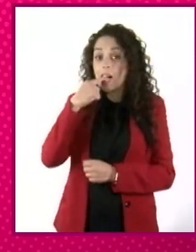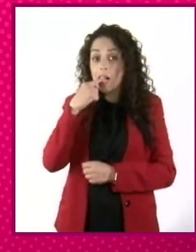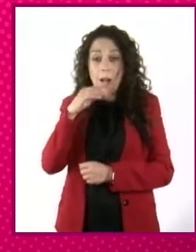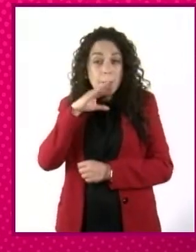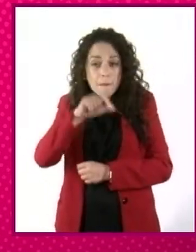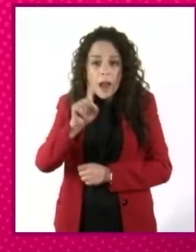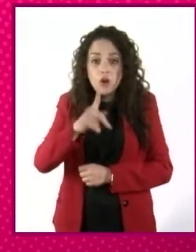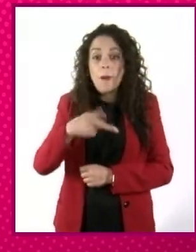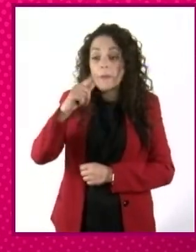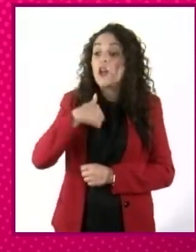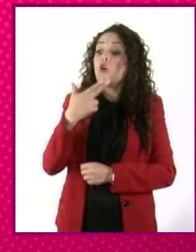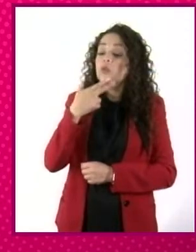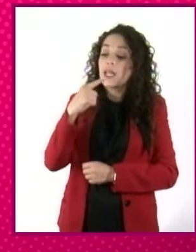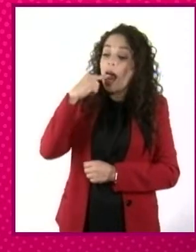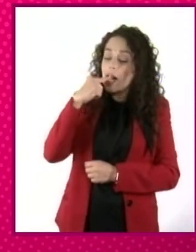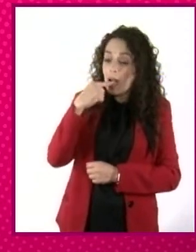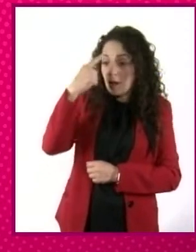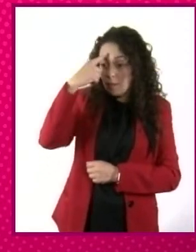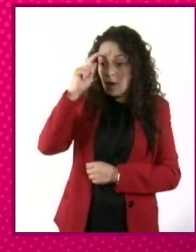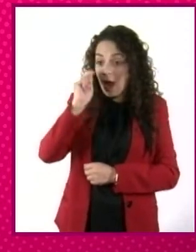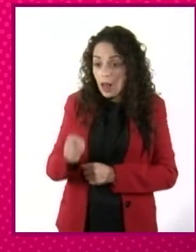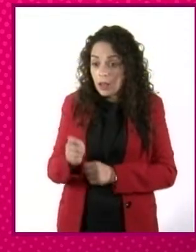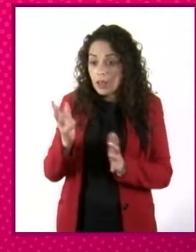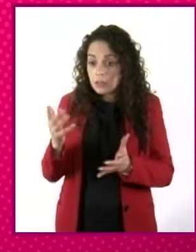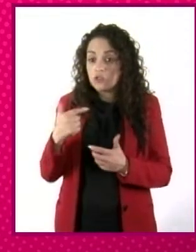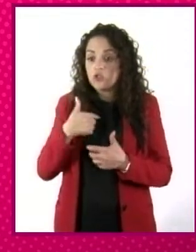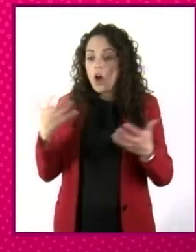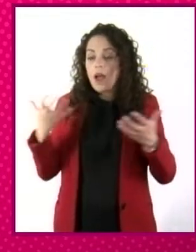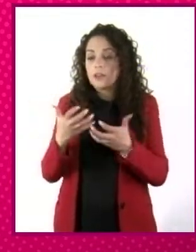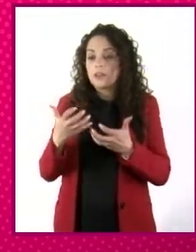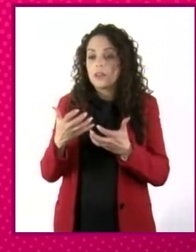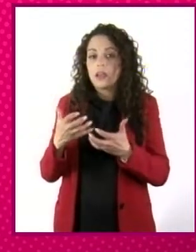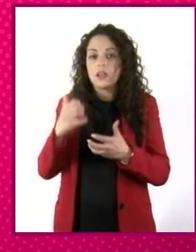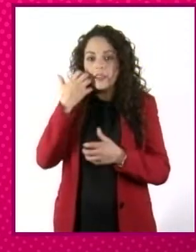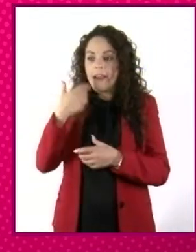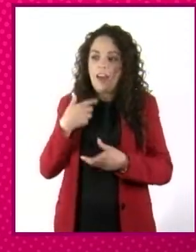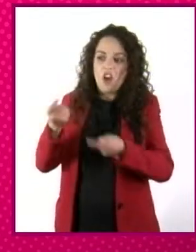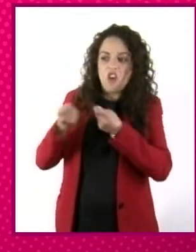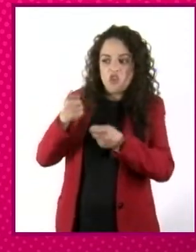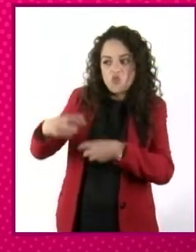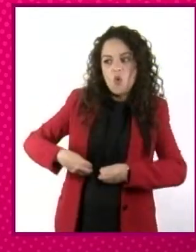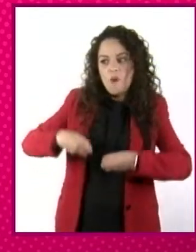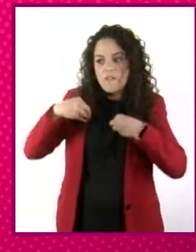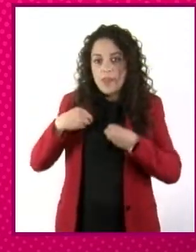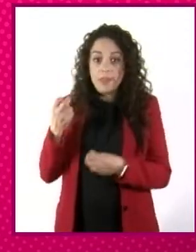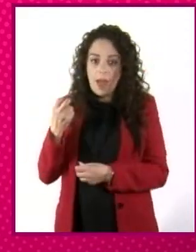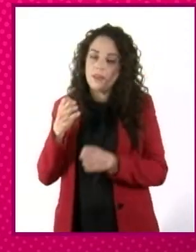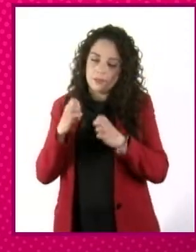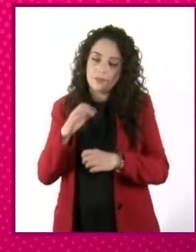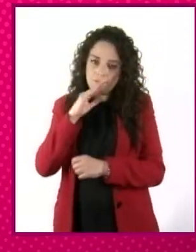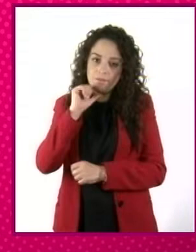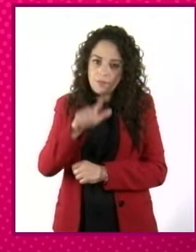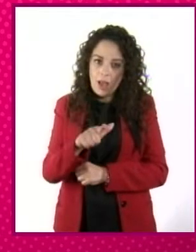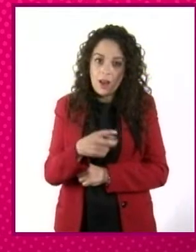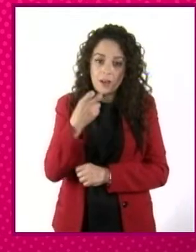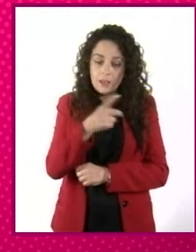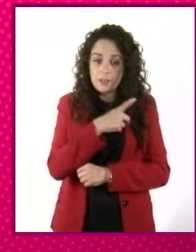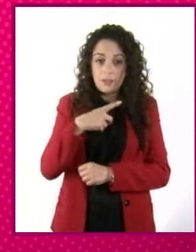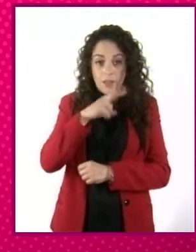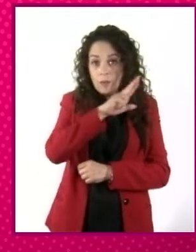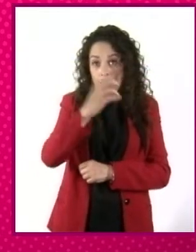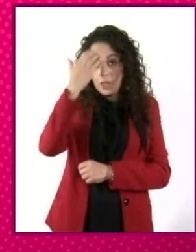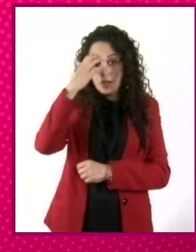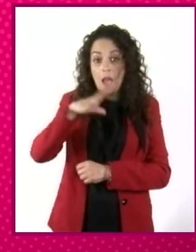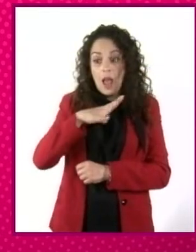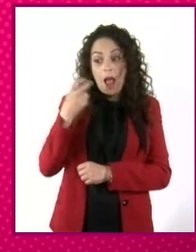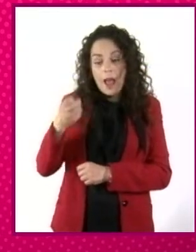uso los celos para justificar como acciones de control. Es importante que conozcamos estos mitos, que reconozcamos que existen